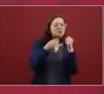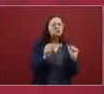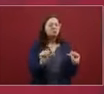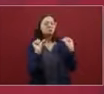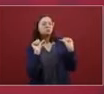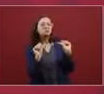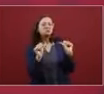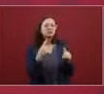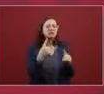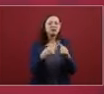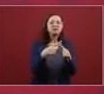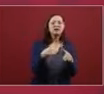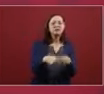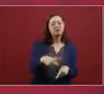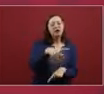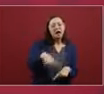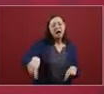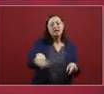a quemar incienso